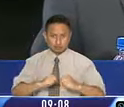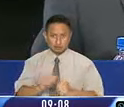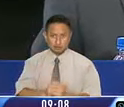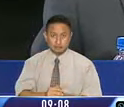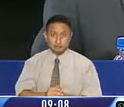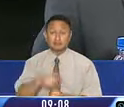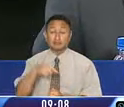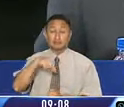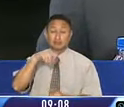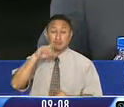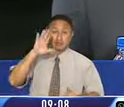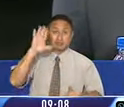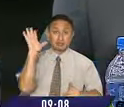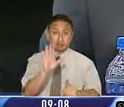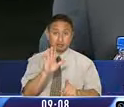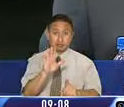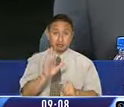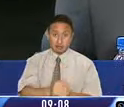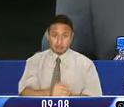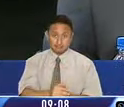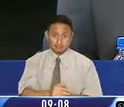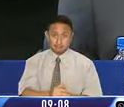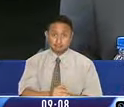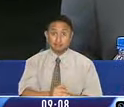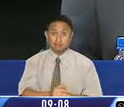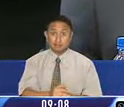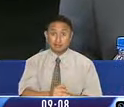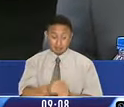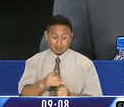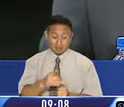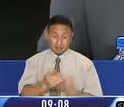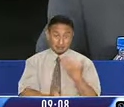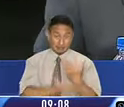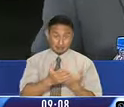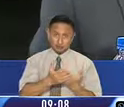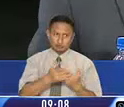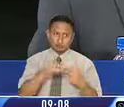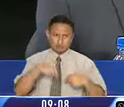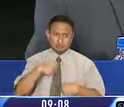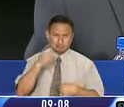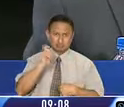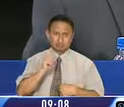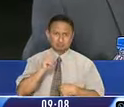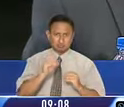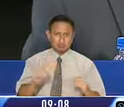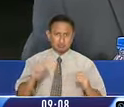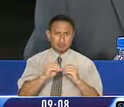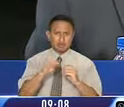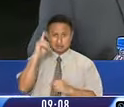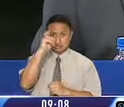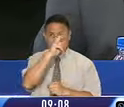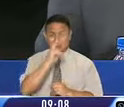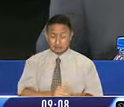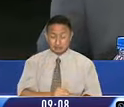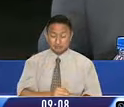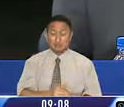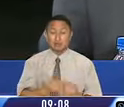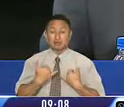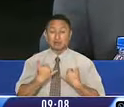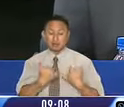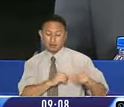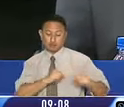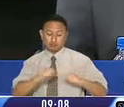estas amenazas se vuelve cada vez más necesario en la medida que el accionar de